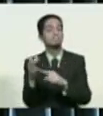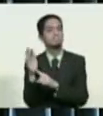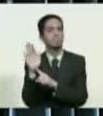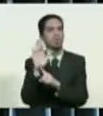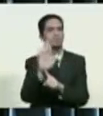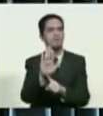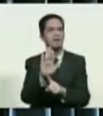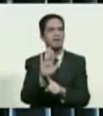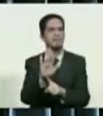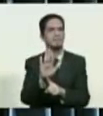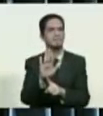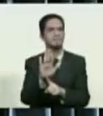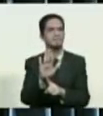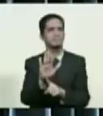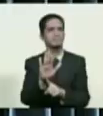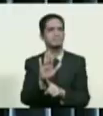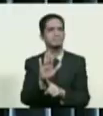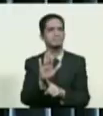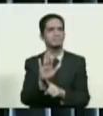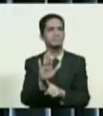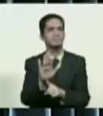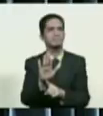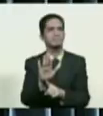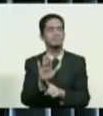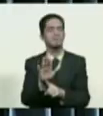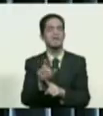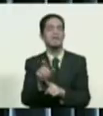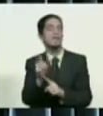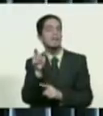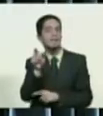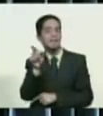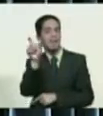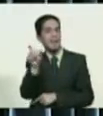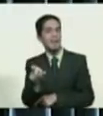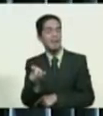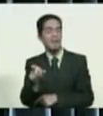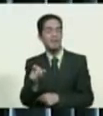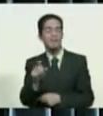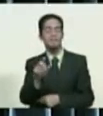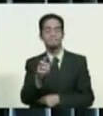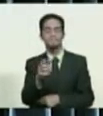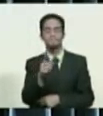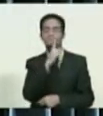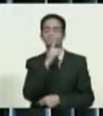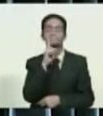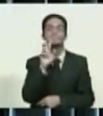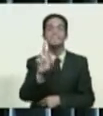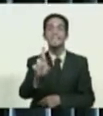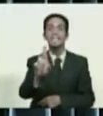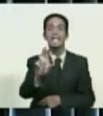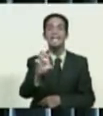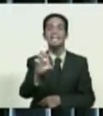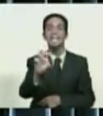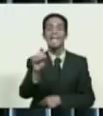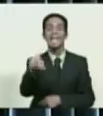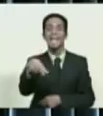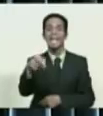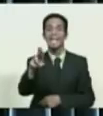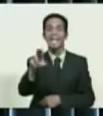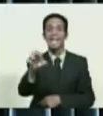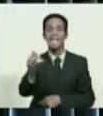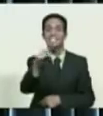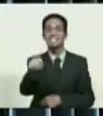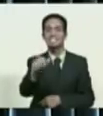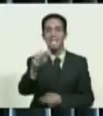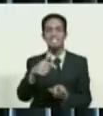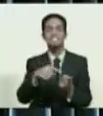que el exdiputado Juan Requesén y el exdiputado Julio